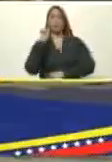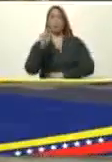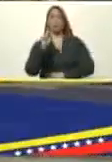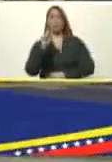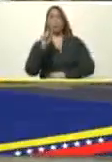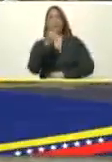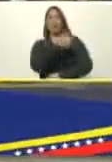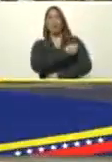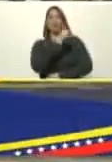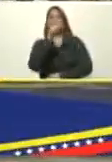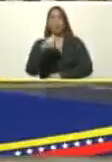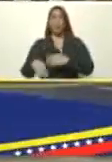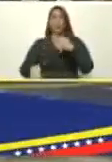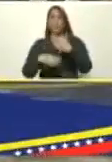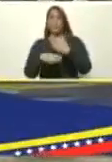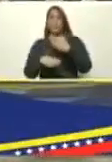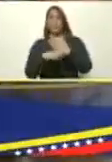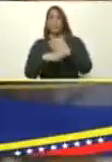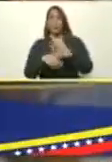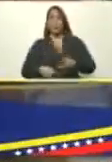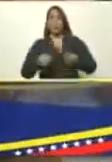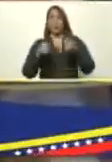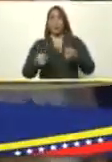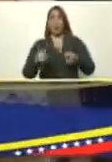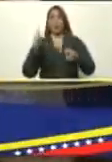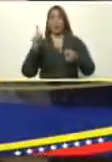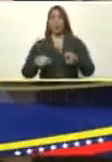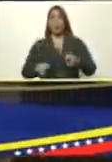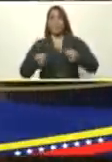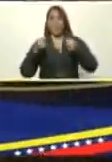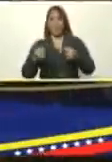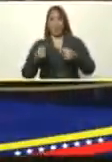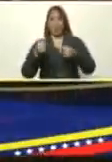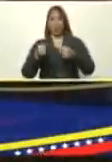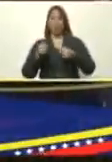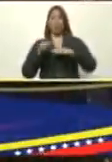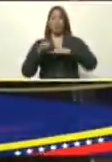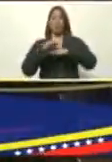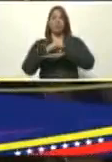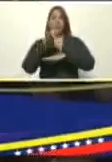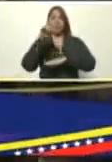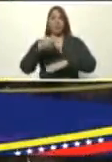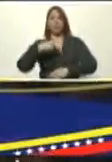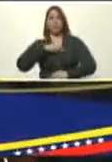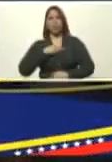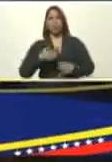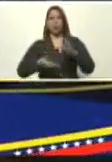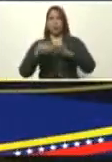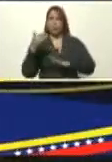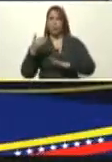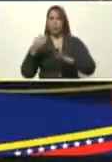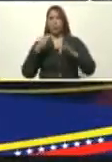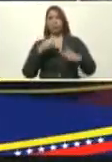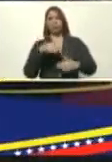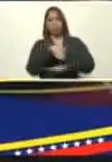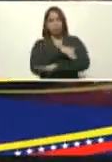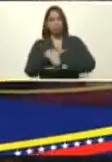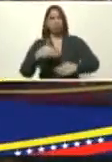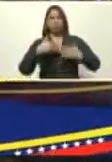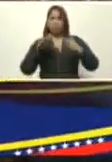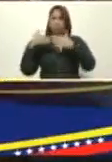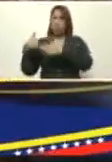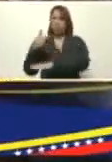nos fuimos a los mercados a cielo abierto, a los mercados municipales, y nos fuimos a la calle a garantizar, pues, que esa vacuna